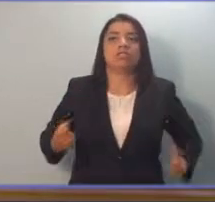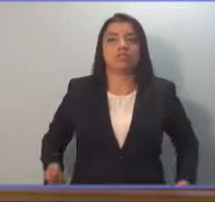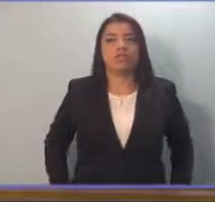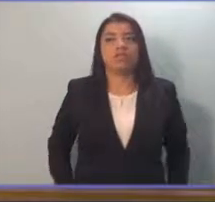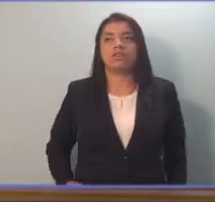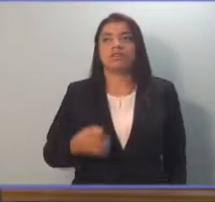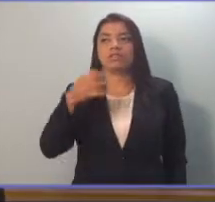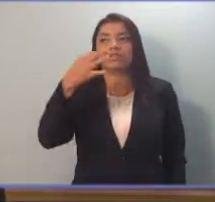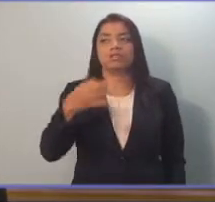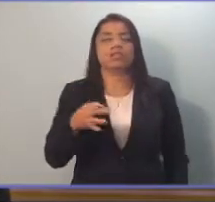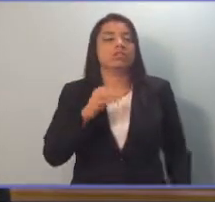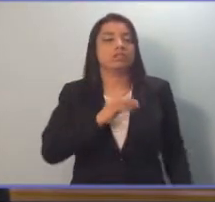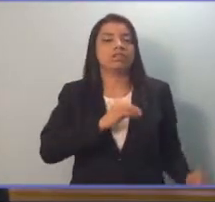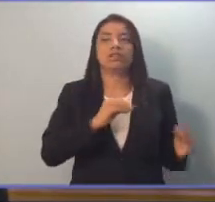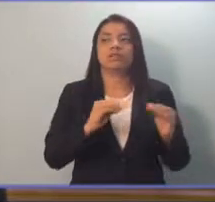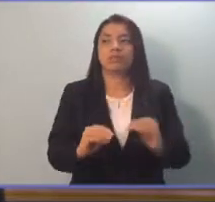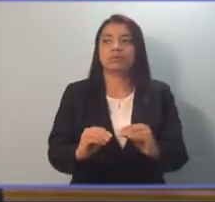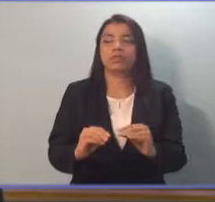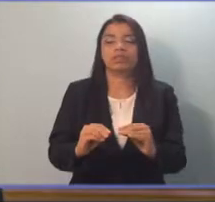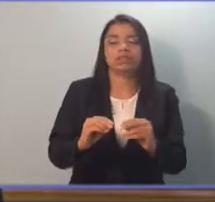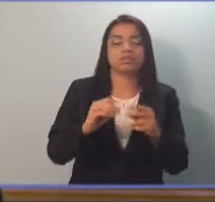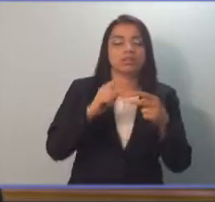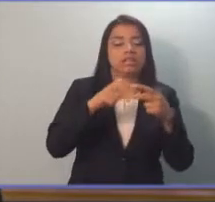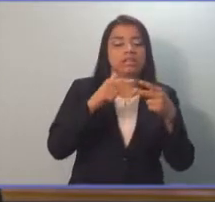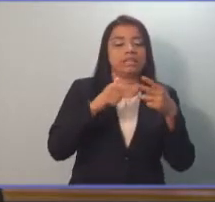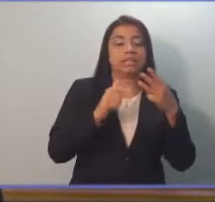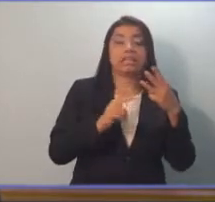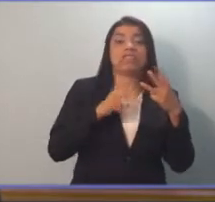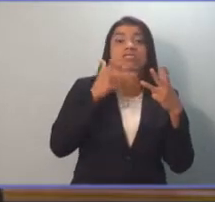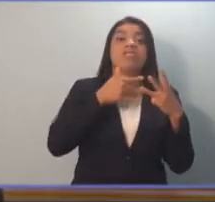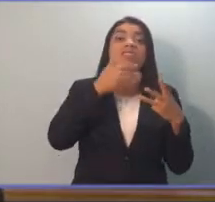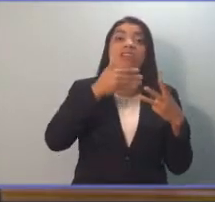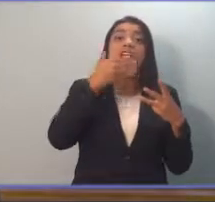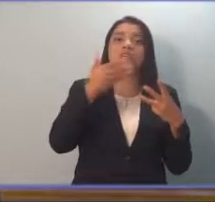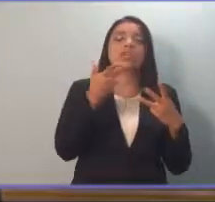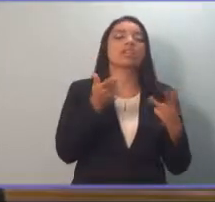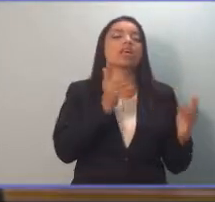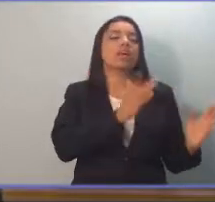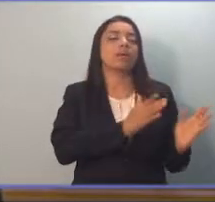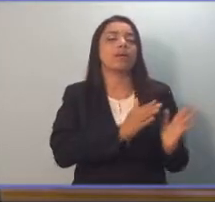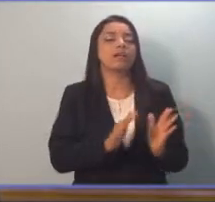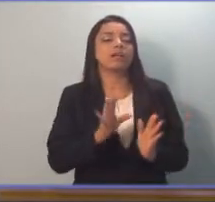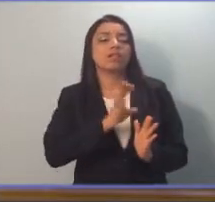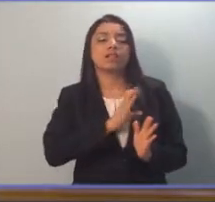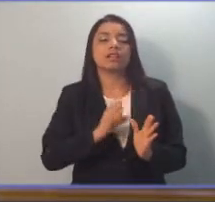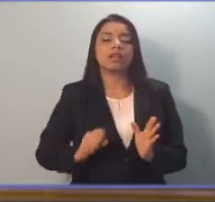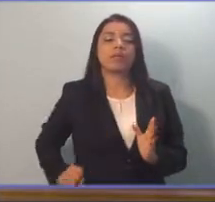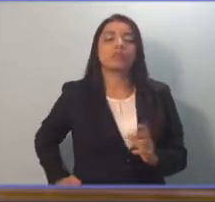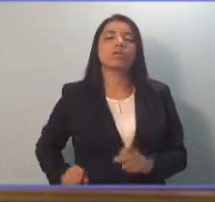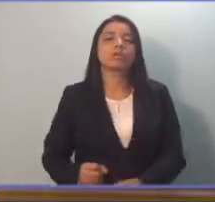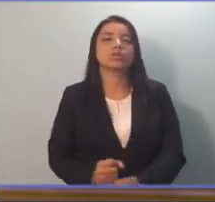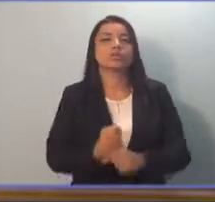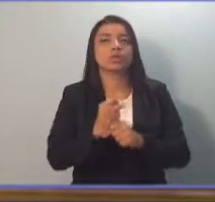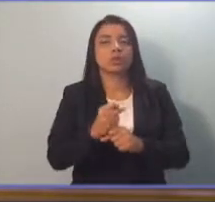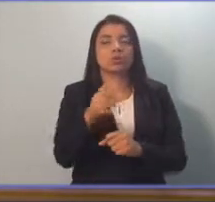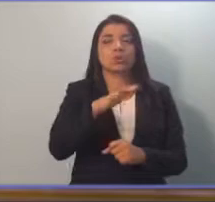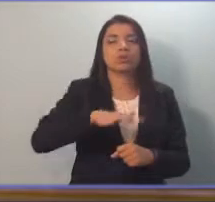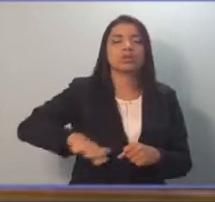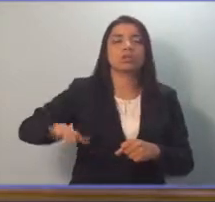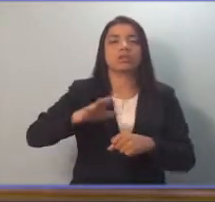través de la implementación por tercer año de las medidas extraordinarias en el sistema